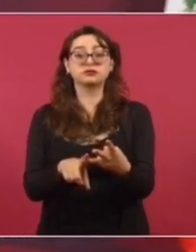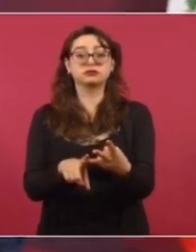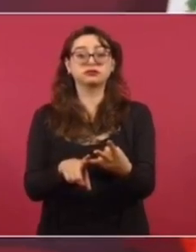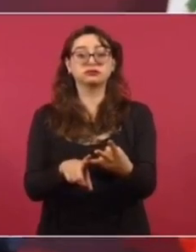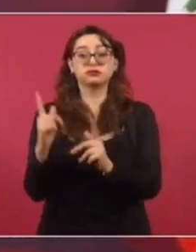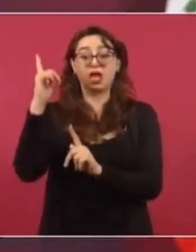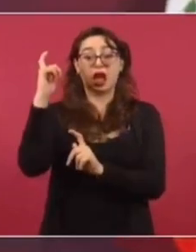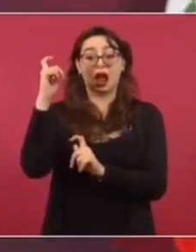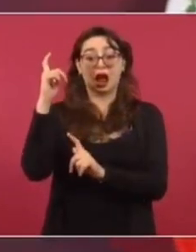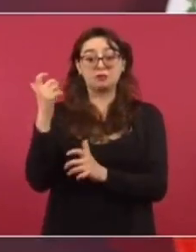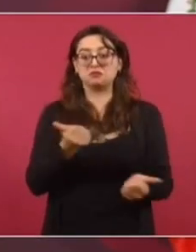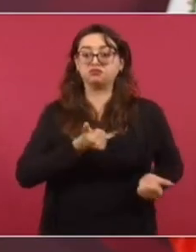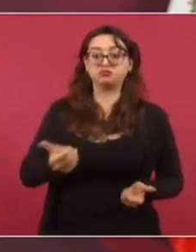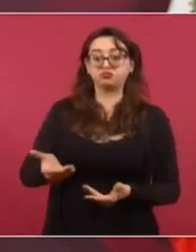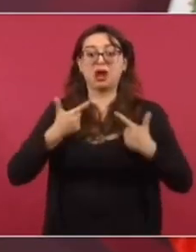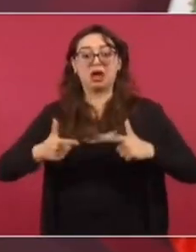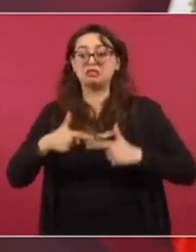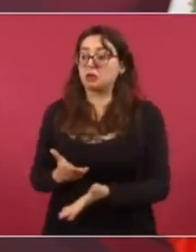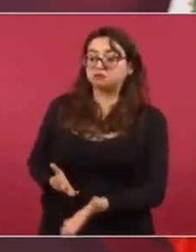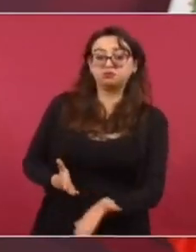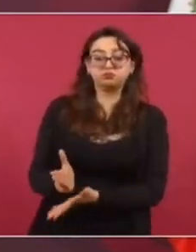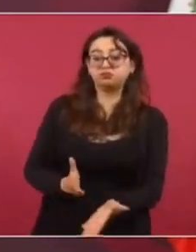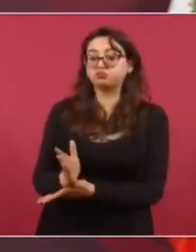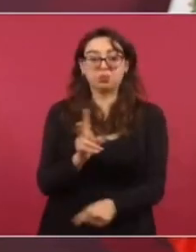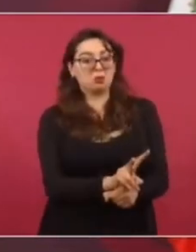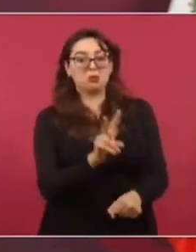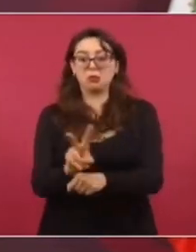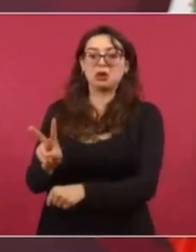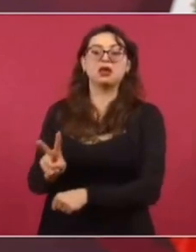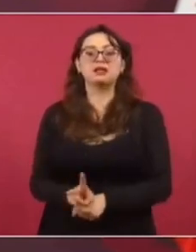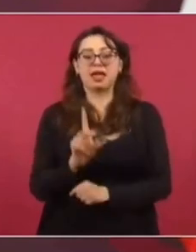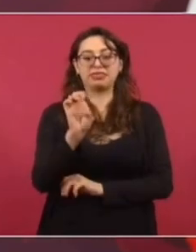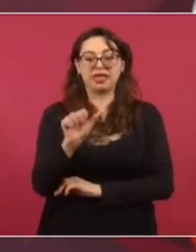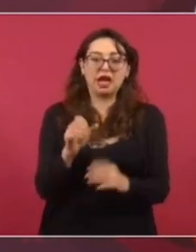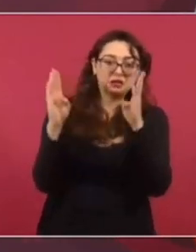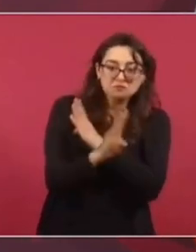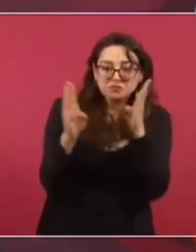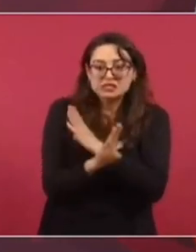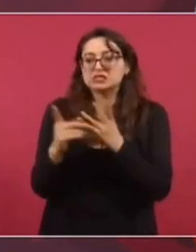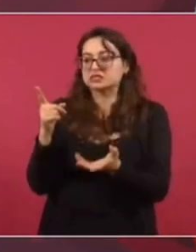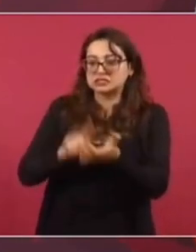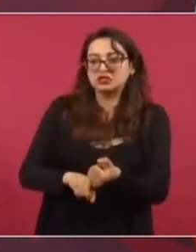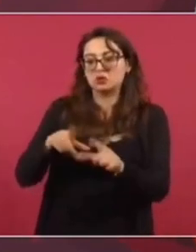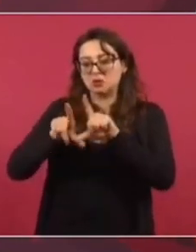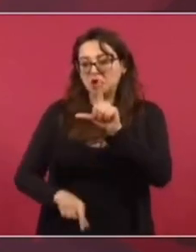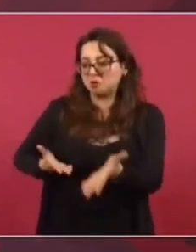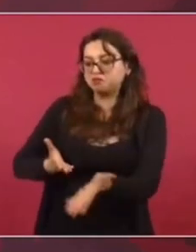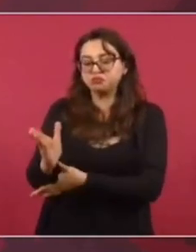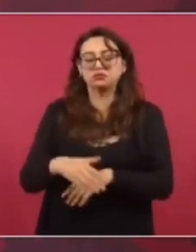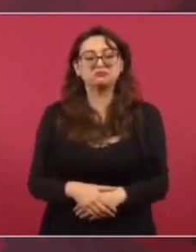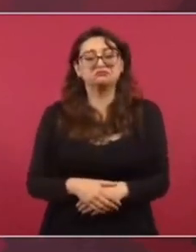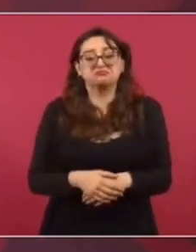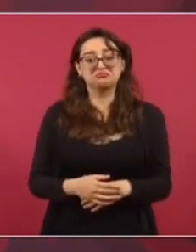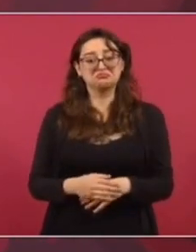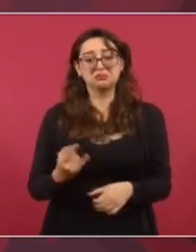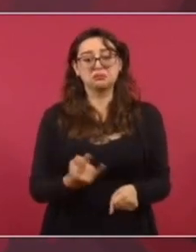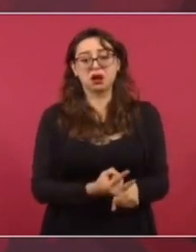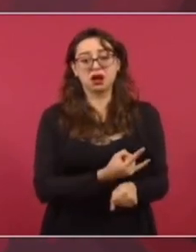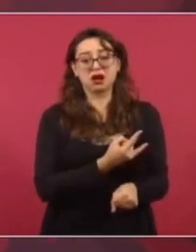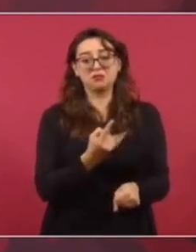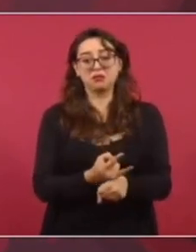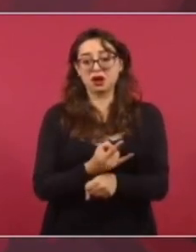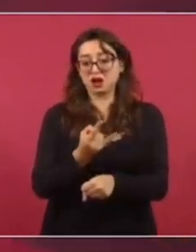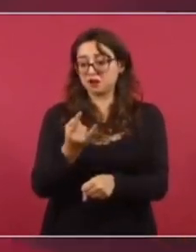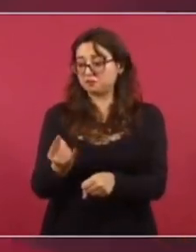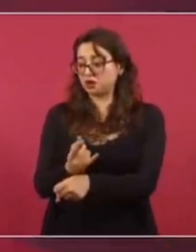la intromisión de las agencias como la DEA en asuntos que solo corresponden a los mexicanos violando